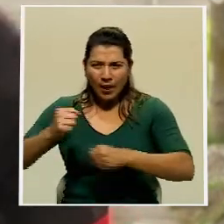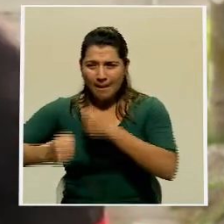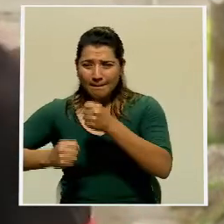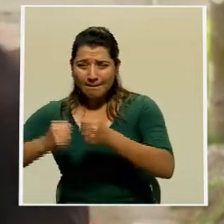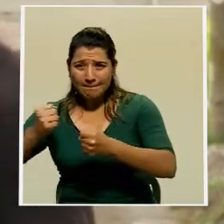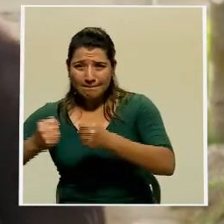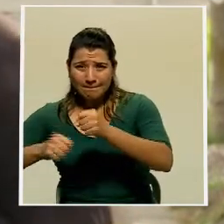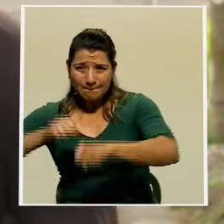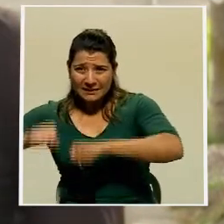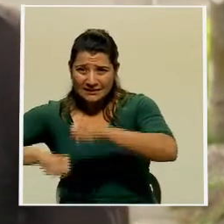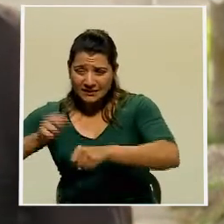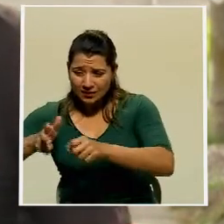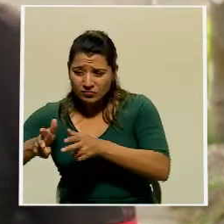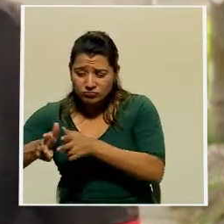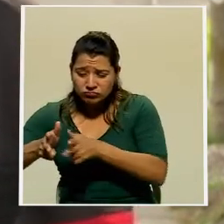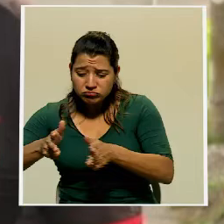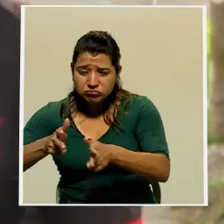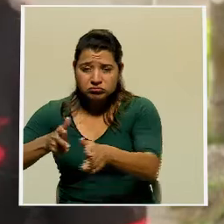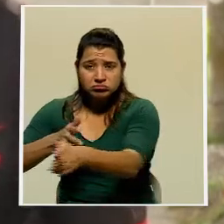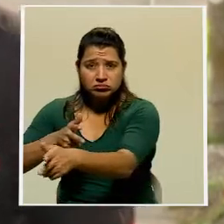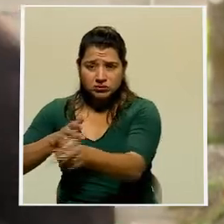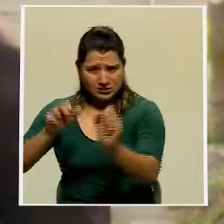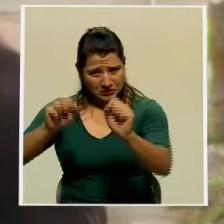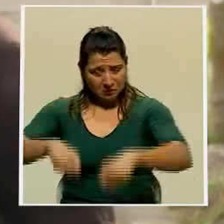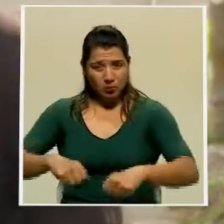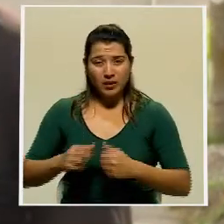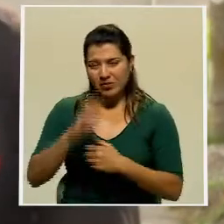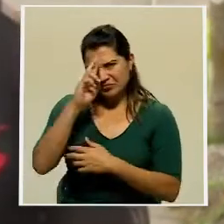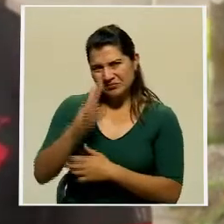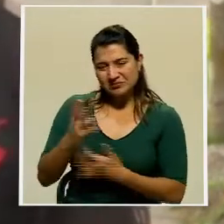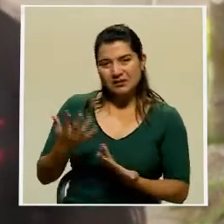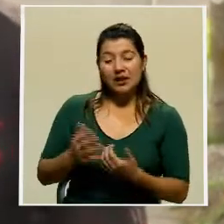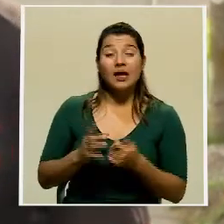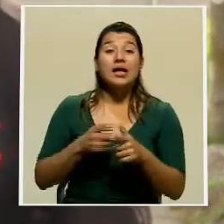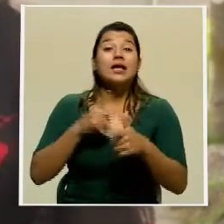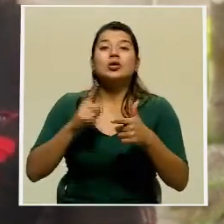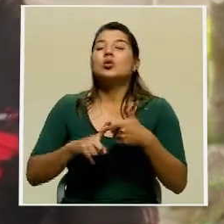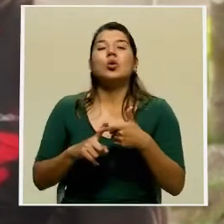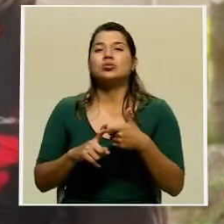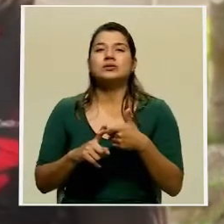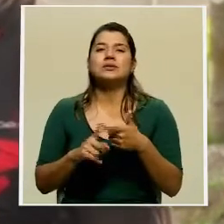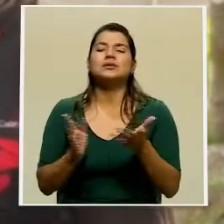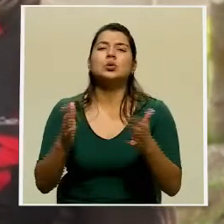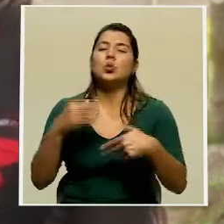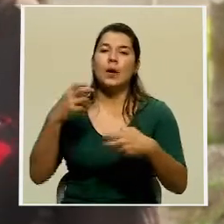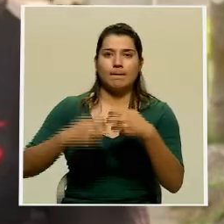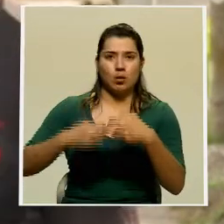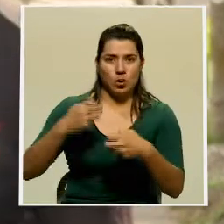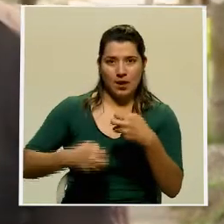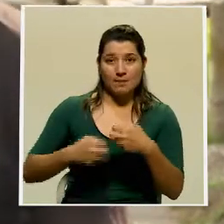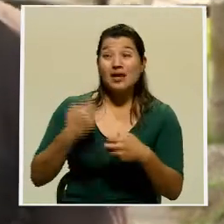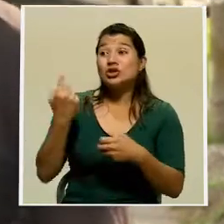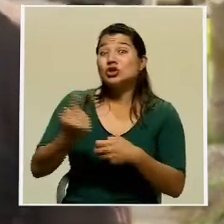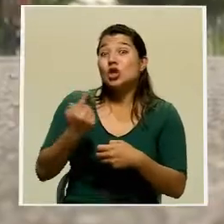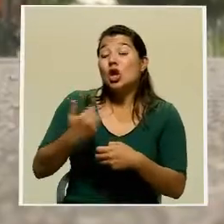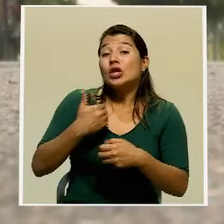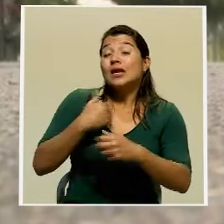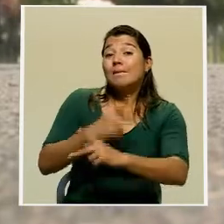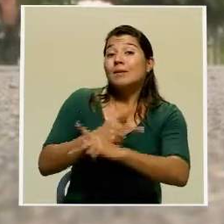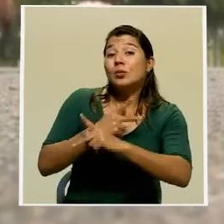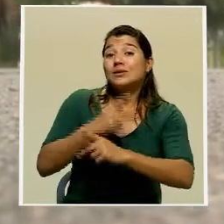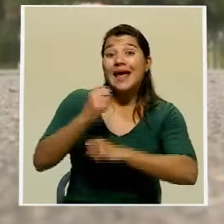en las mismas calles que adelantamos los carros, adelantamos ciclistas. Entonces el tema del ancho no tiene nada que ver, es el tema de precaución.